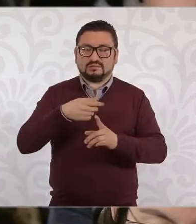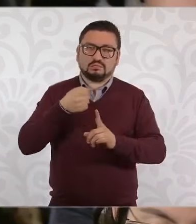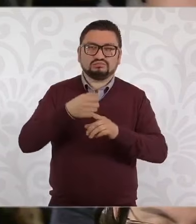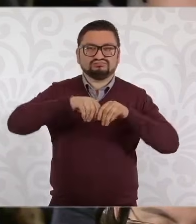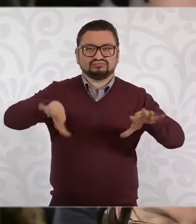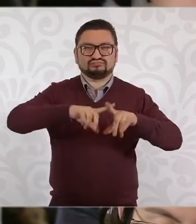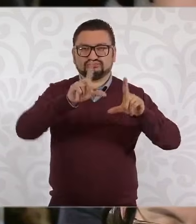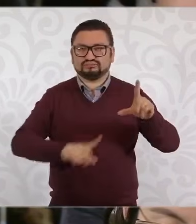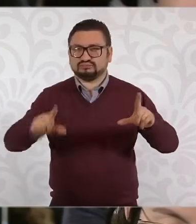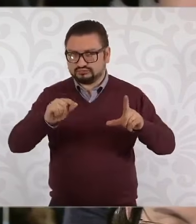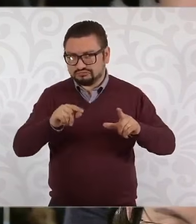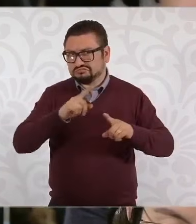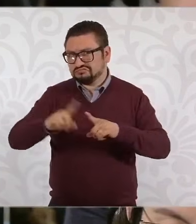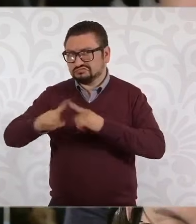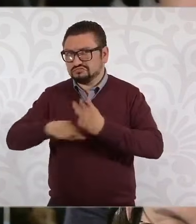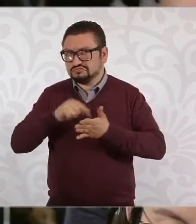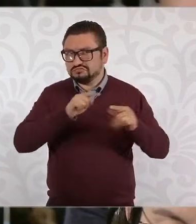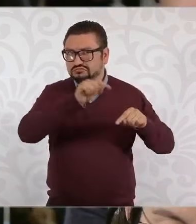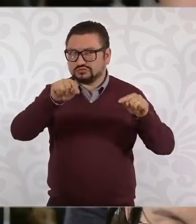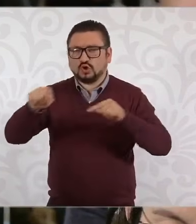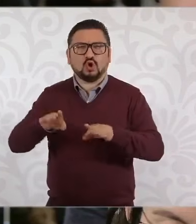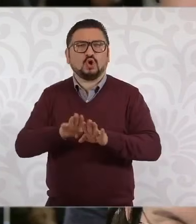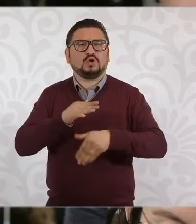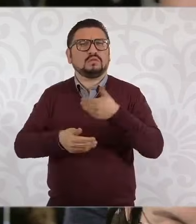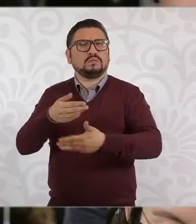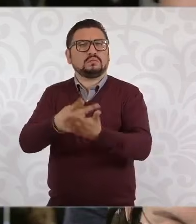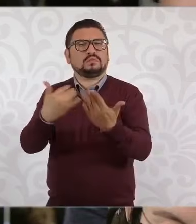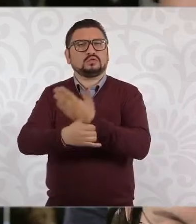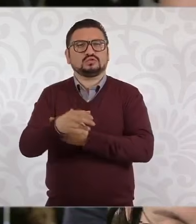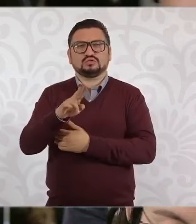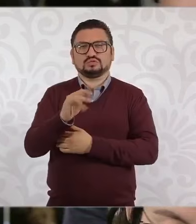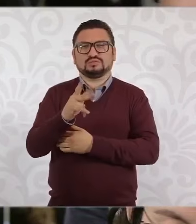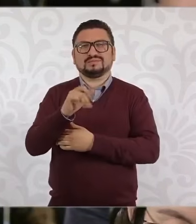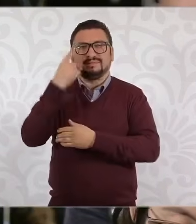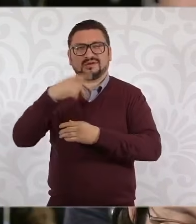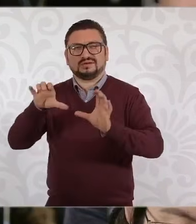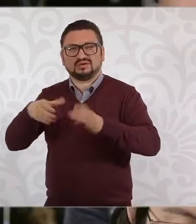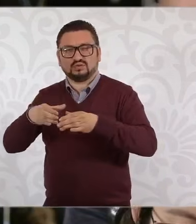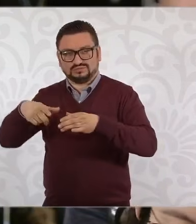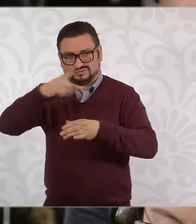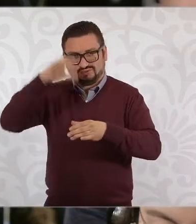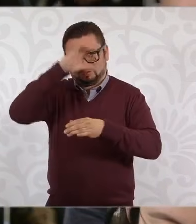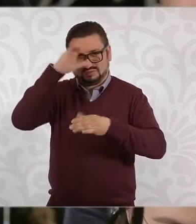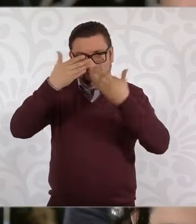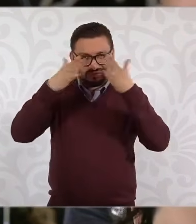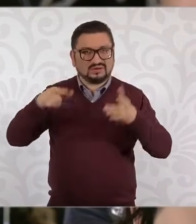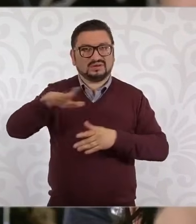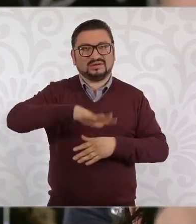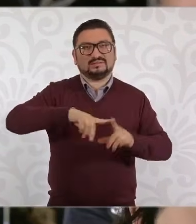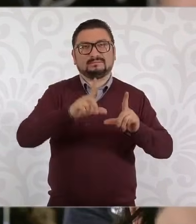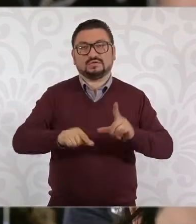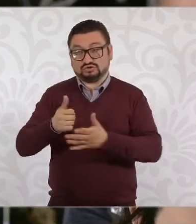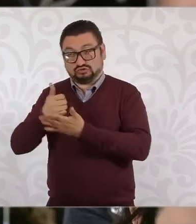país, o sea, va a llegar a todos los rincones del país. ¿Cómo va este proyecto de la cultura comunitaria y las utopías en el resto del país y no